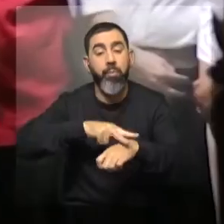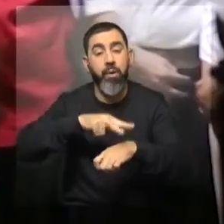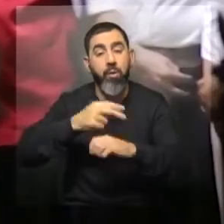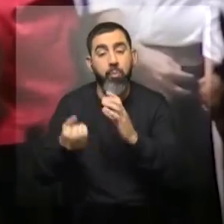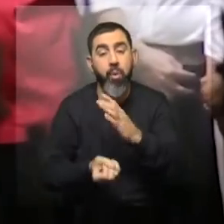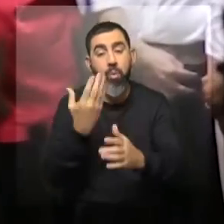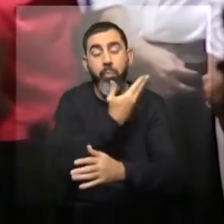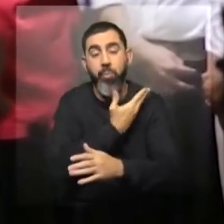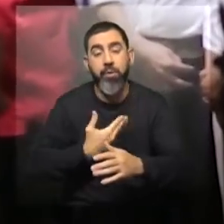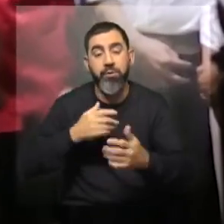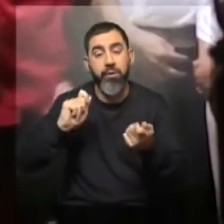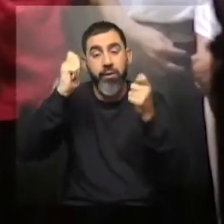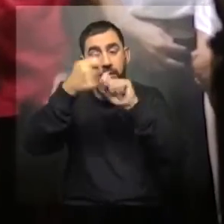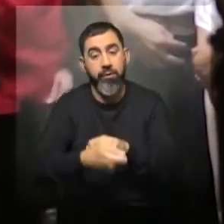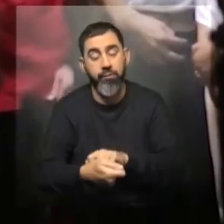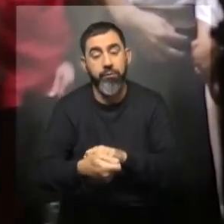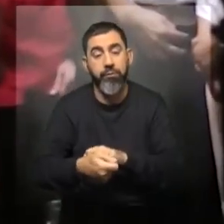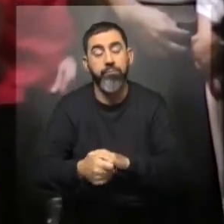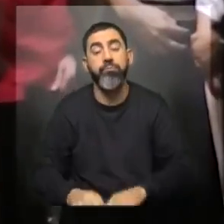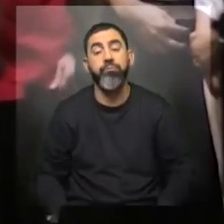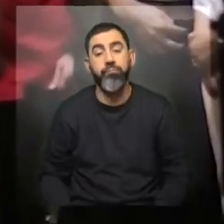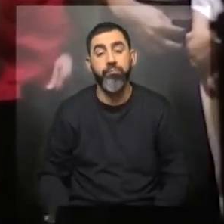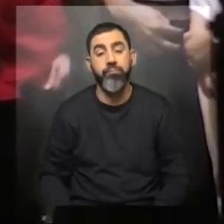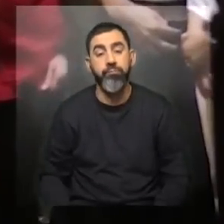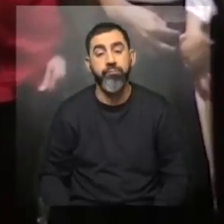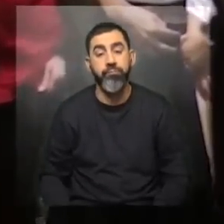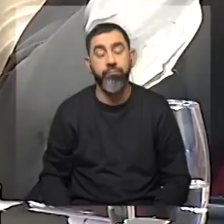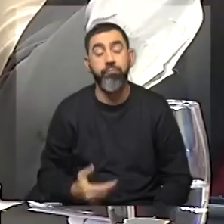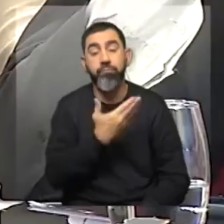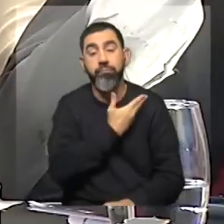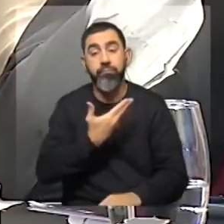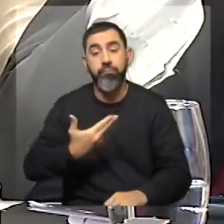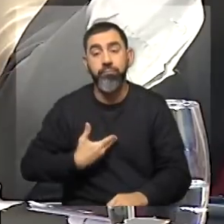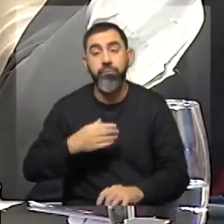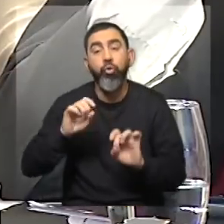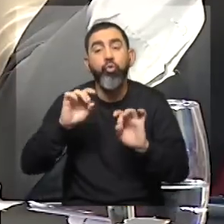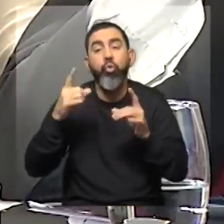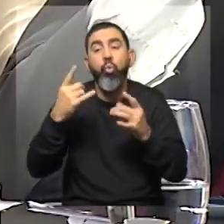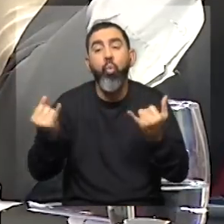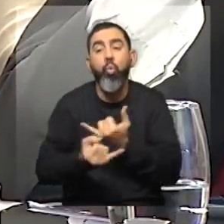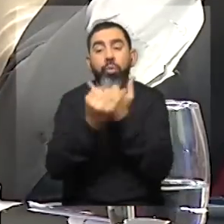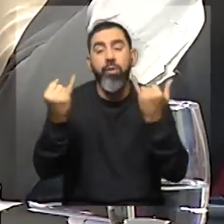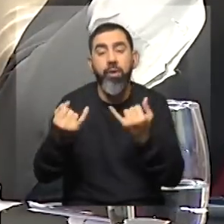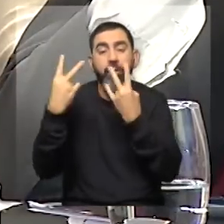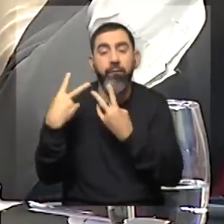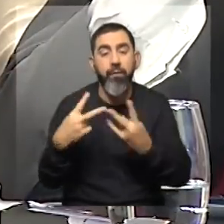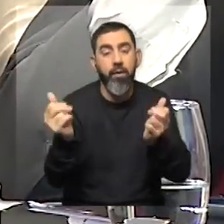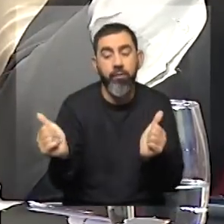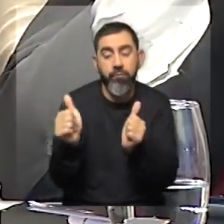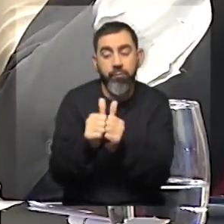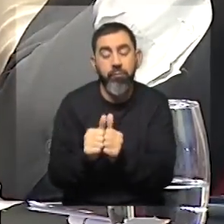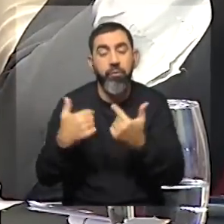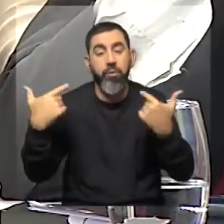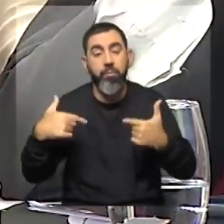asistir a la Asunción de Santiago Peña el como presidente de ese país según la agenda el mandatario uruguayo irá por el día de Asunción y lo hará acompañado por el